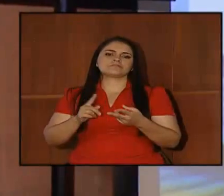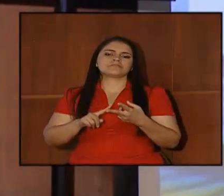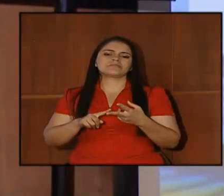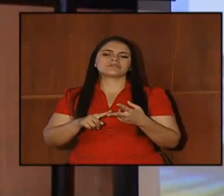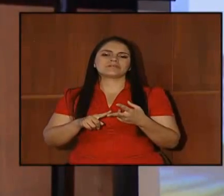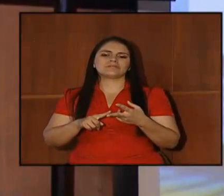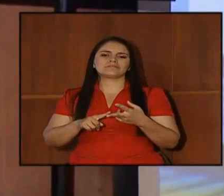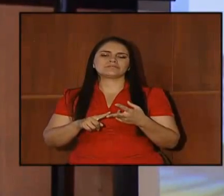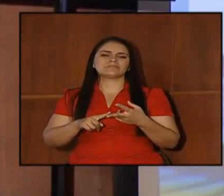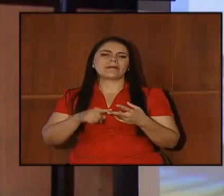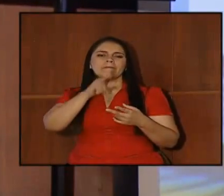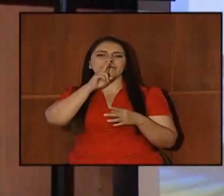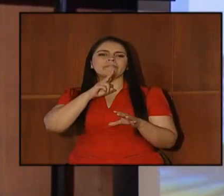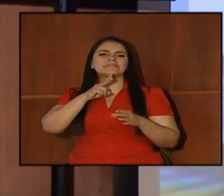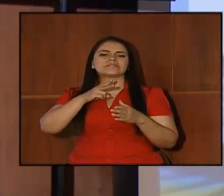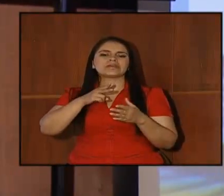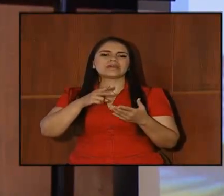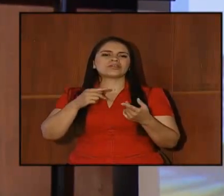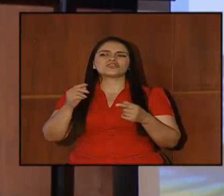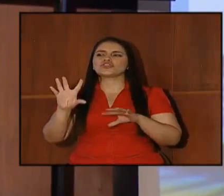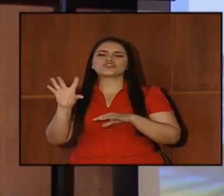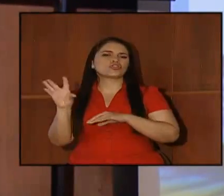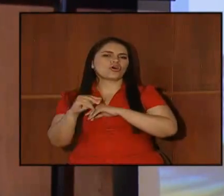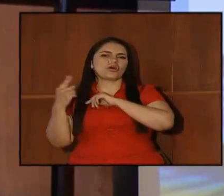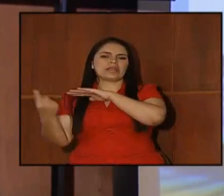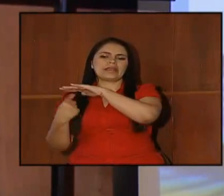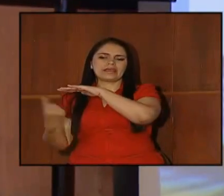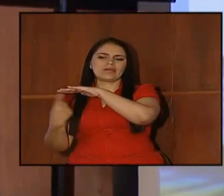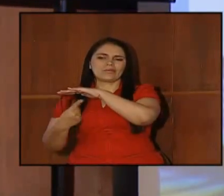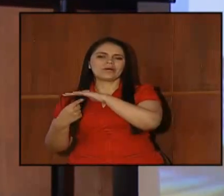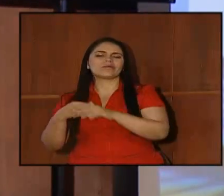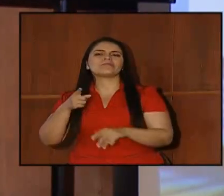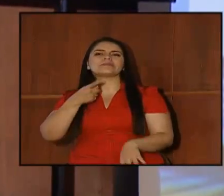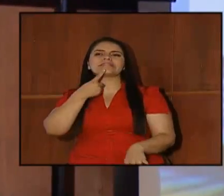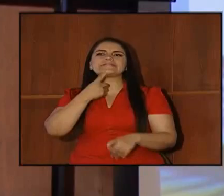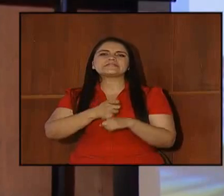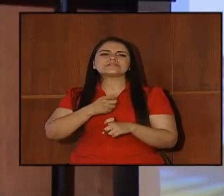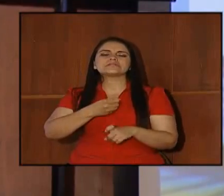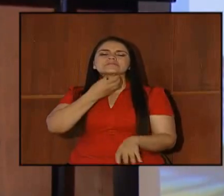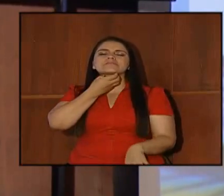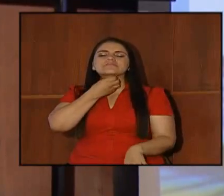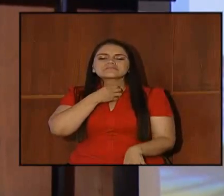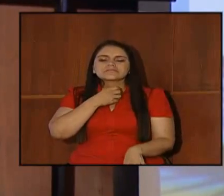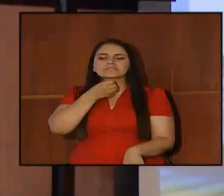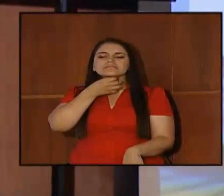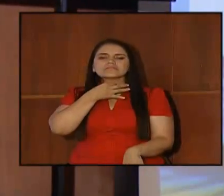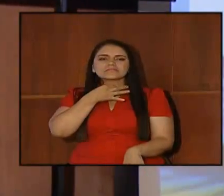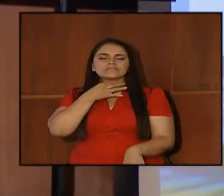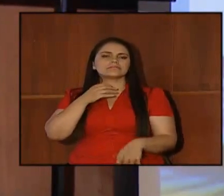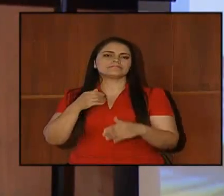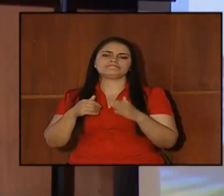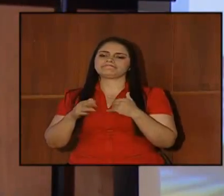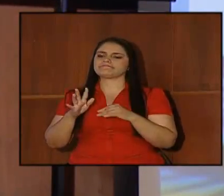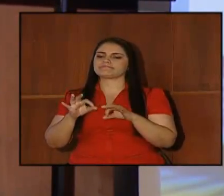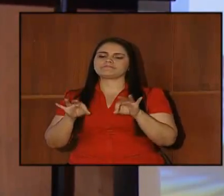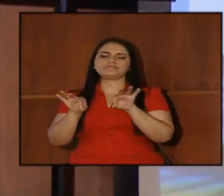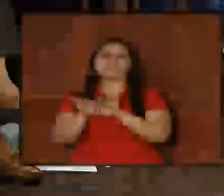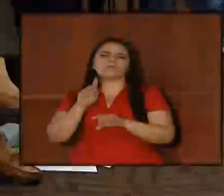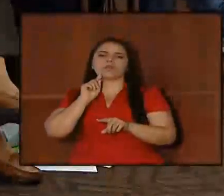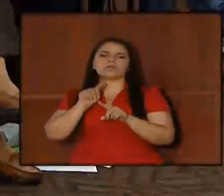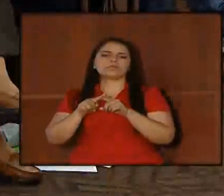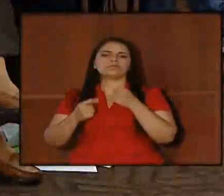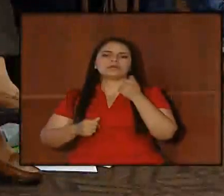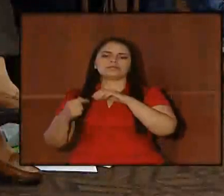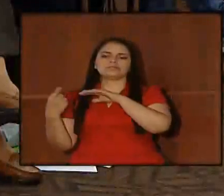espesos tipo compota. Si el paciente tiene dificultad para tragar, lo más recomendable y la alimentación más segura para el paciente